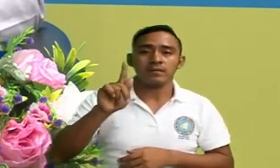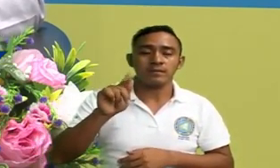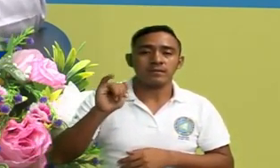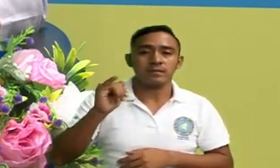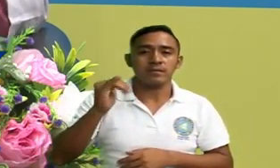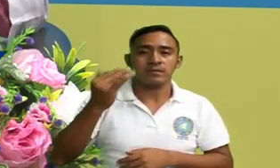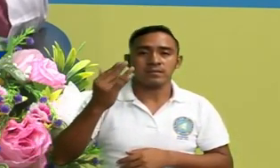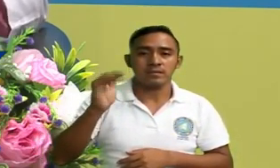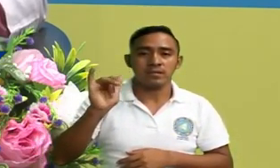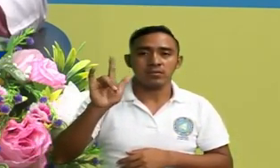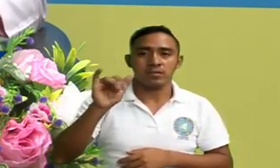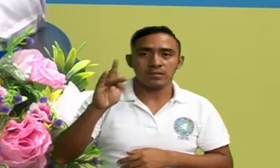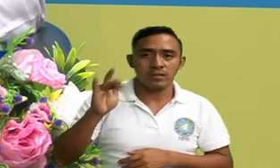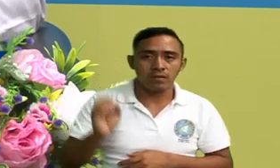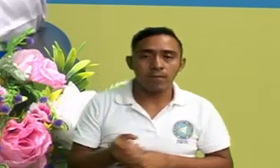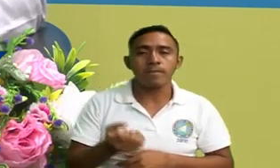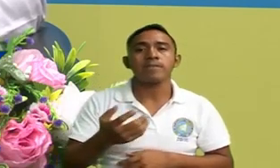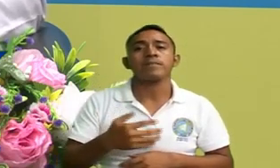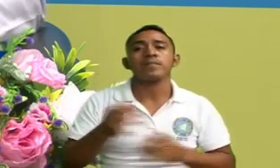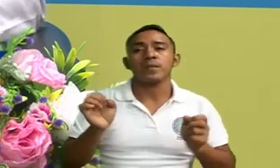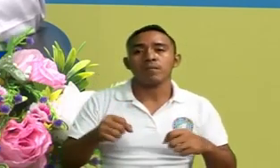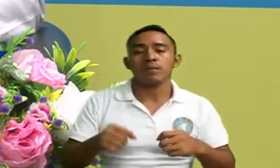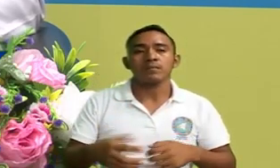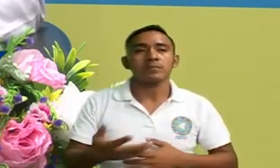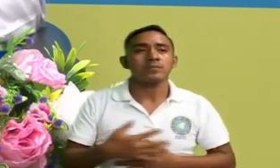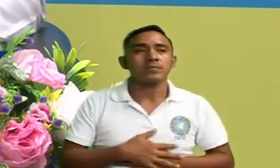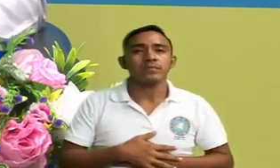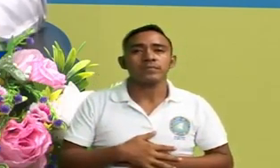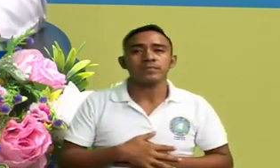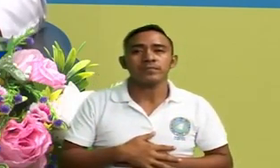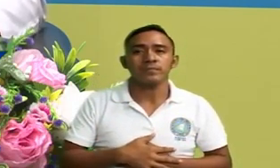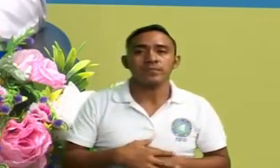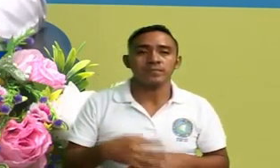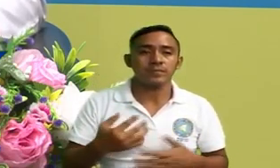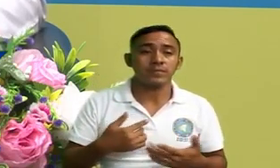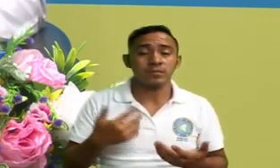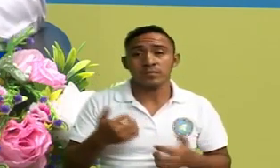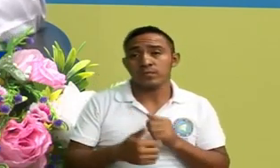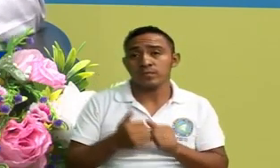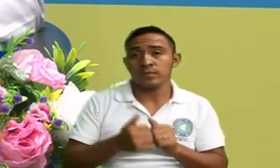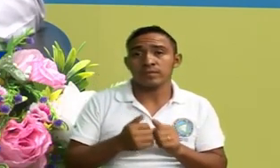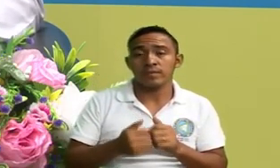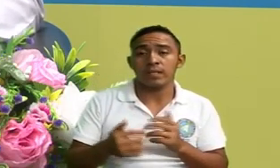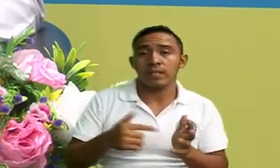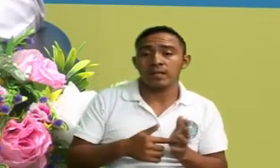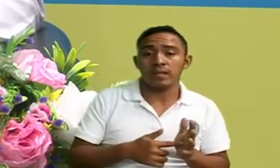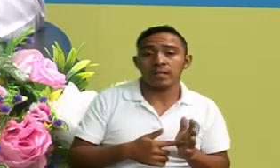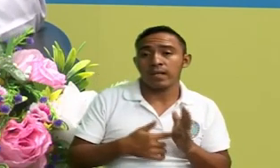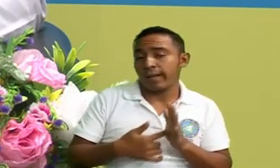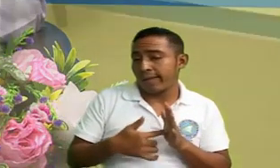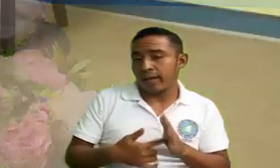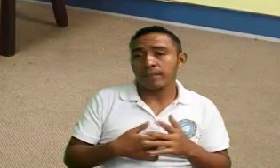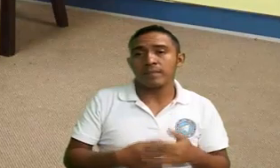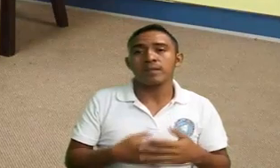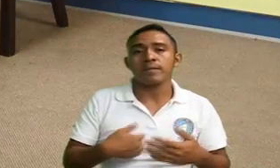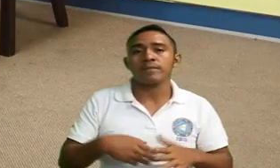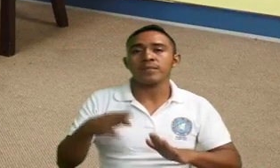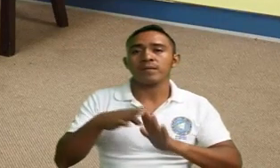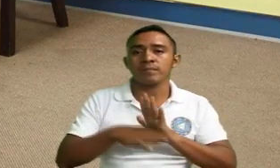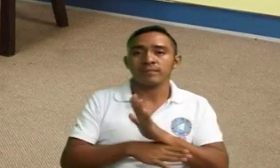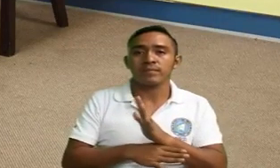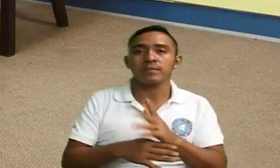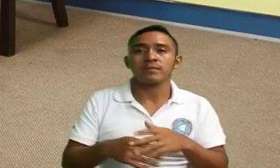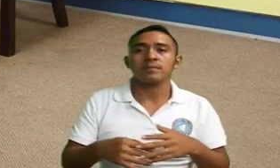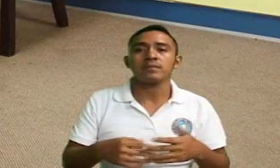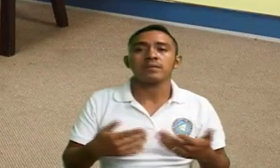antidepresivos, la paciente puede presentar como un signo rebote, Entonces, en vez de estar con menos síntomas, la paciente